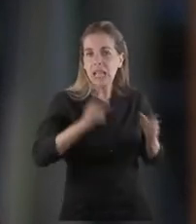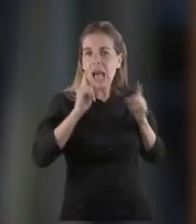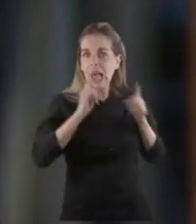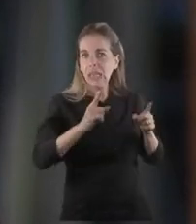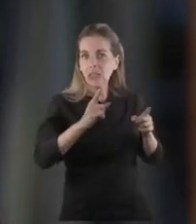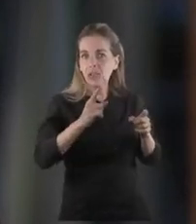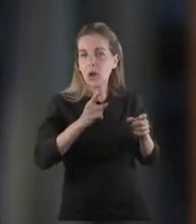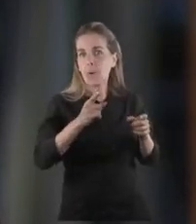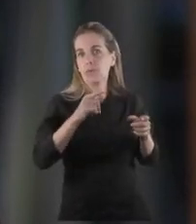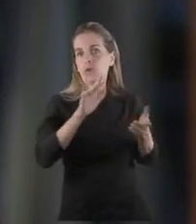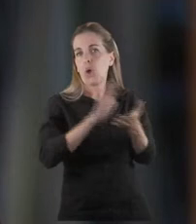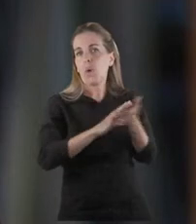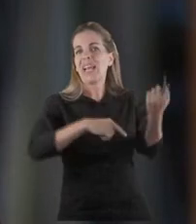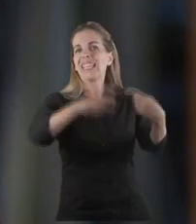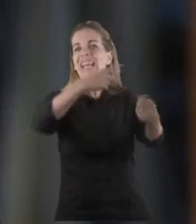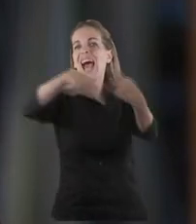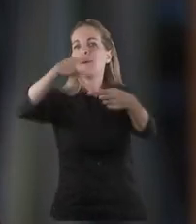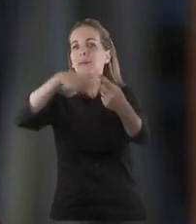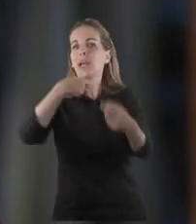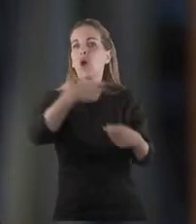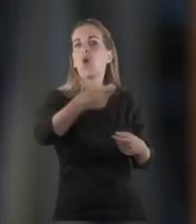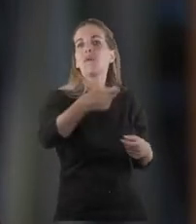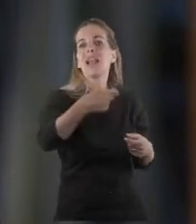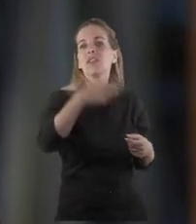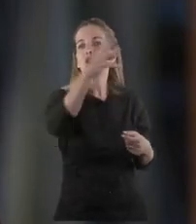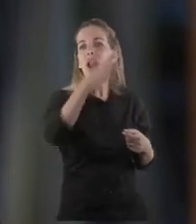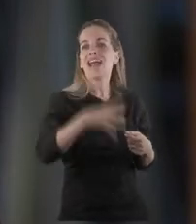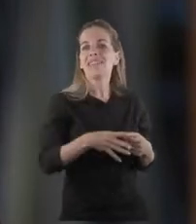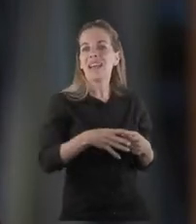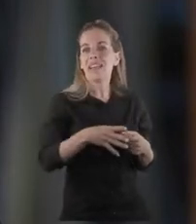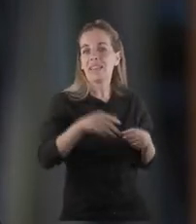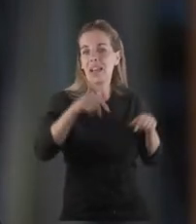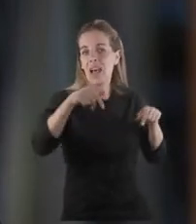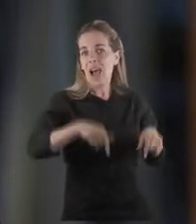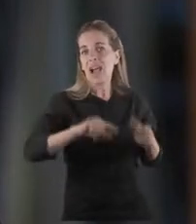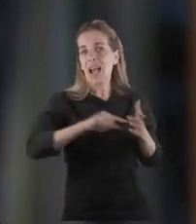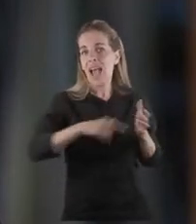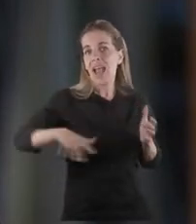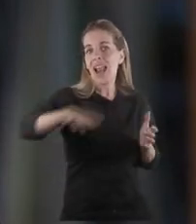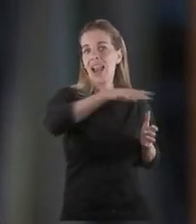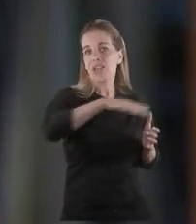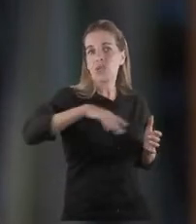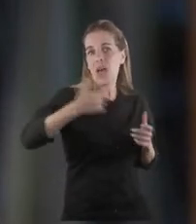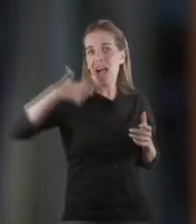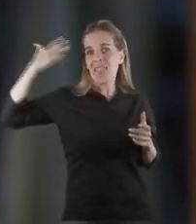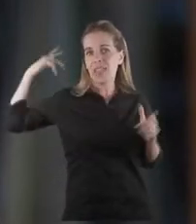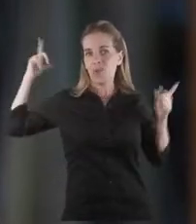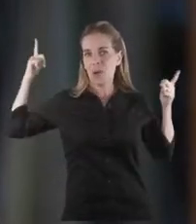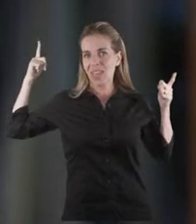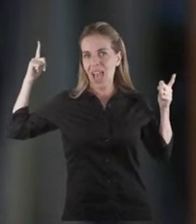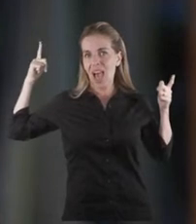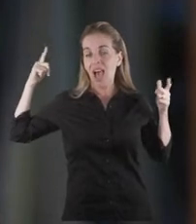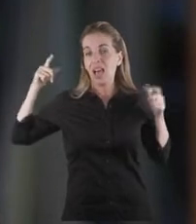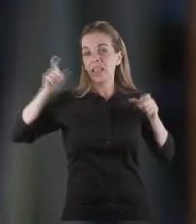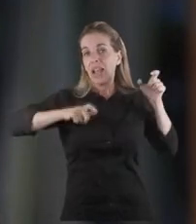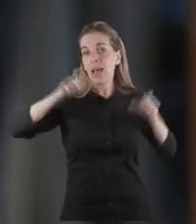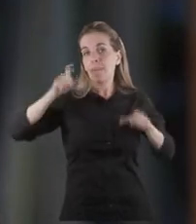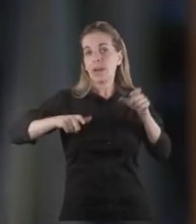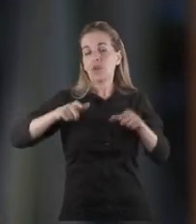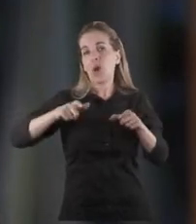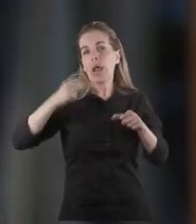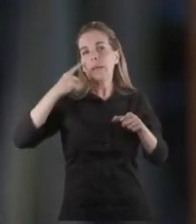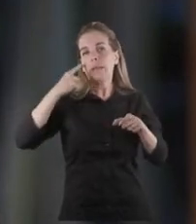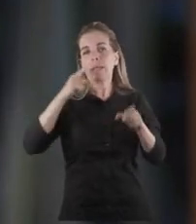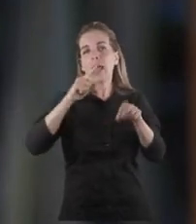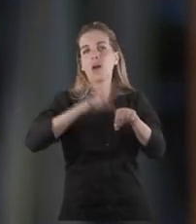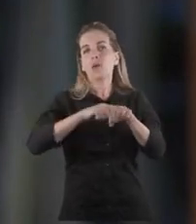las personas se puedan tramitar jubilaciones acá en la ciudad y no tengan que andar pidiendo turnos y yendo a horarios o a veces